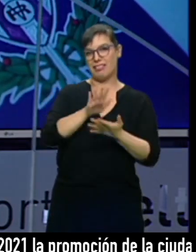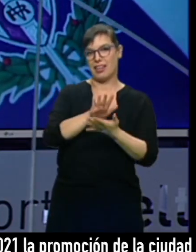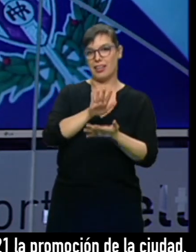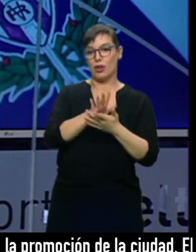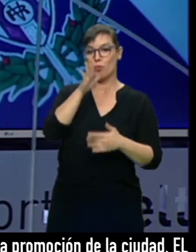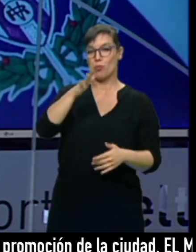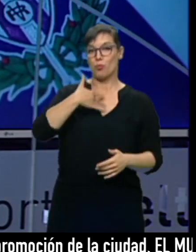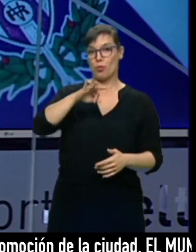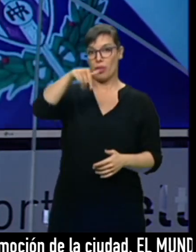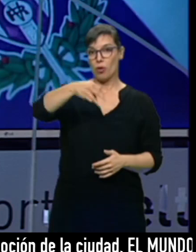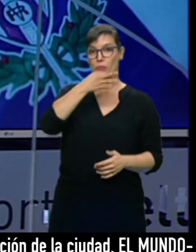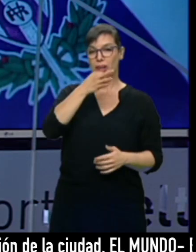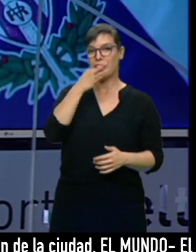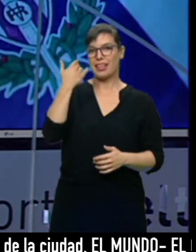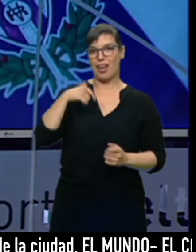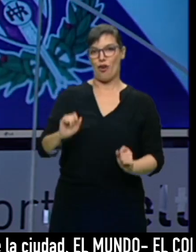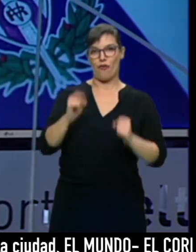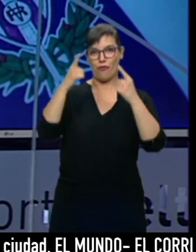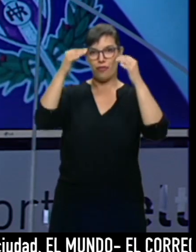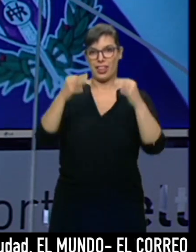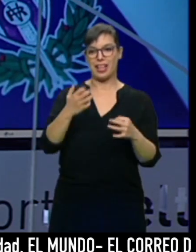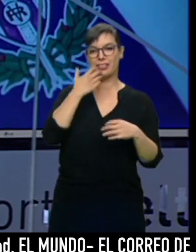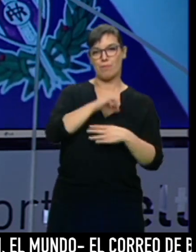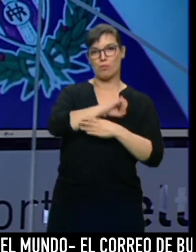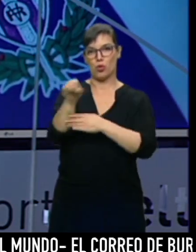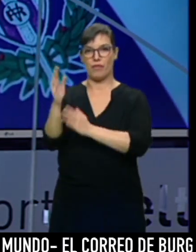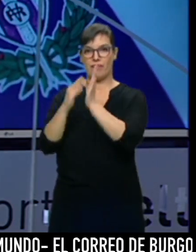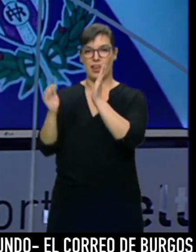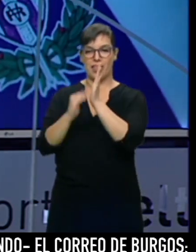esta tarde la permanencia si ganan en Mestalla al Valencia.